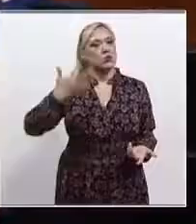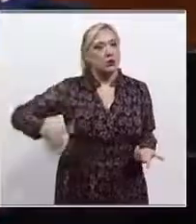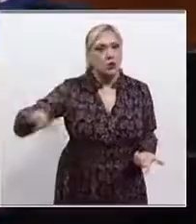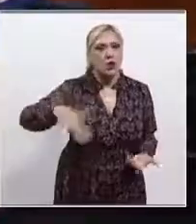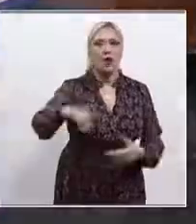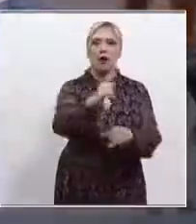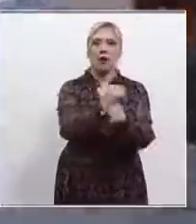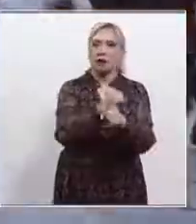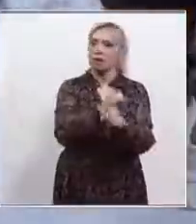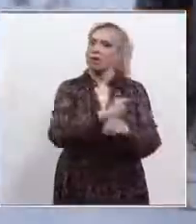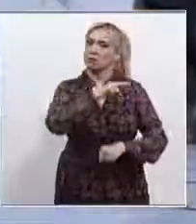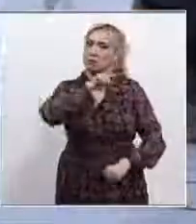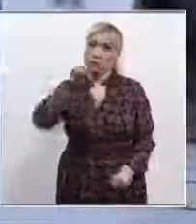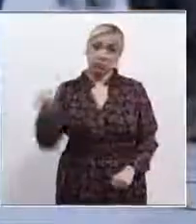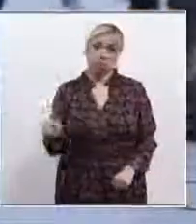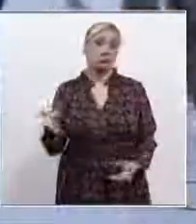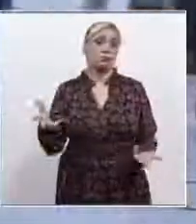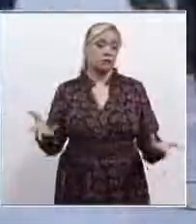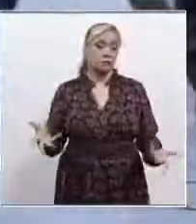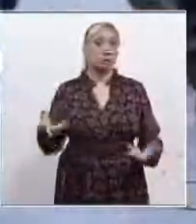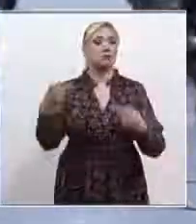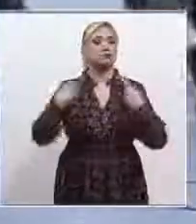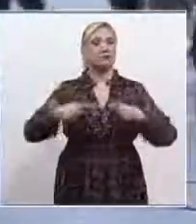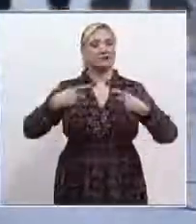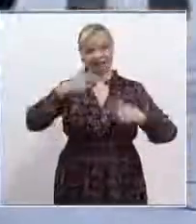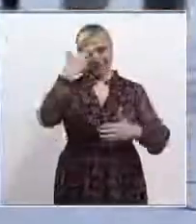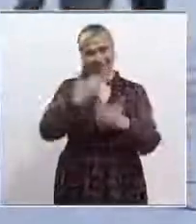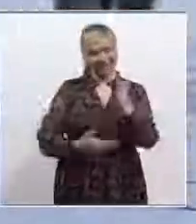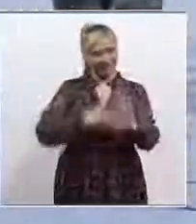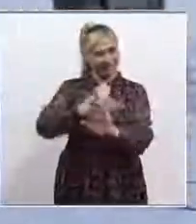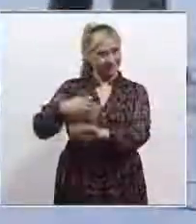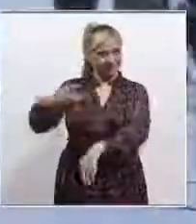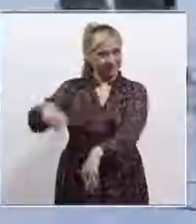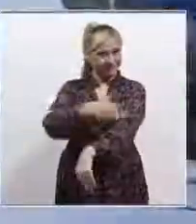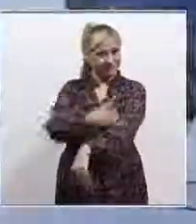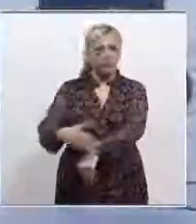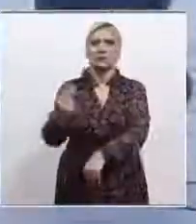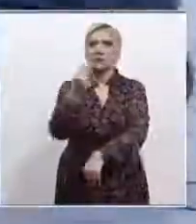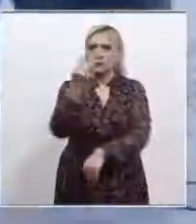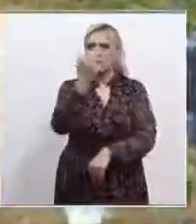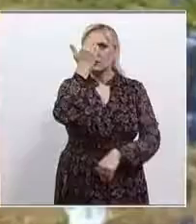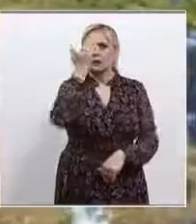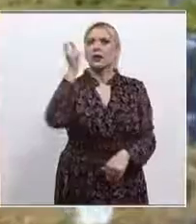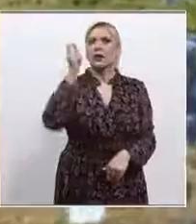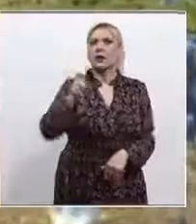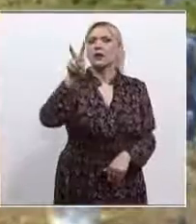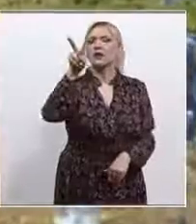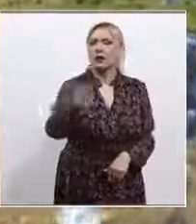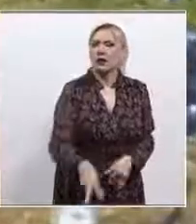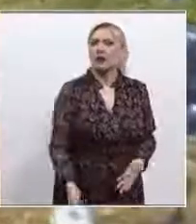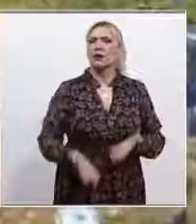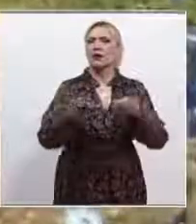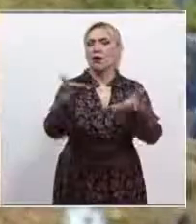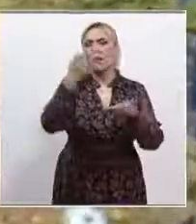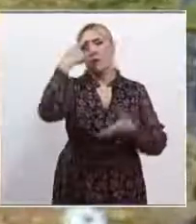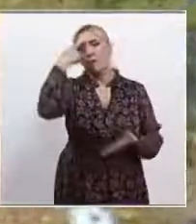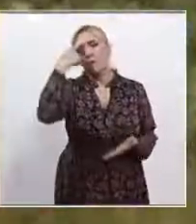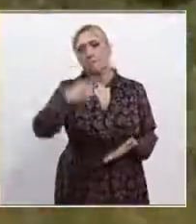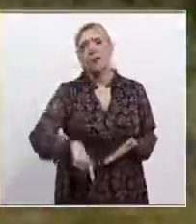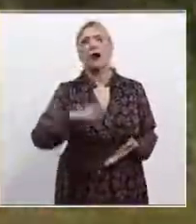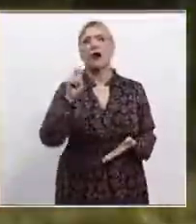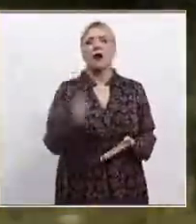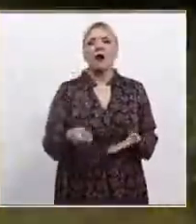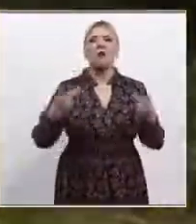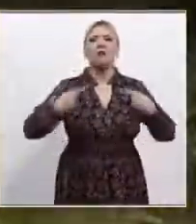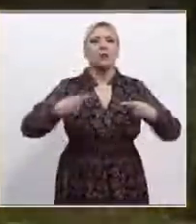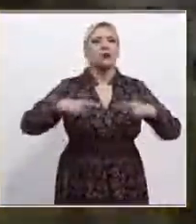investigación. Precisó que los familiares de la víctima tienen derecho a saber la verdad y al acceso efectivo a la justicia con el fin de saber el destino de sus